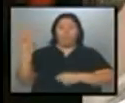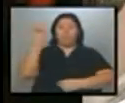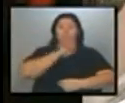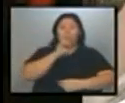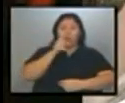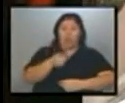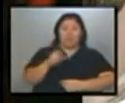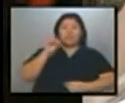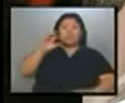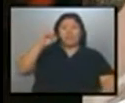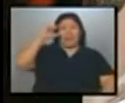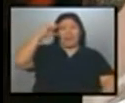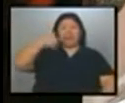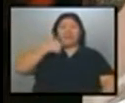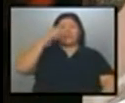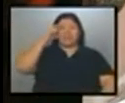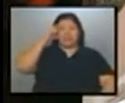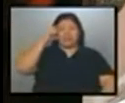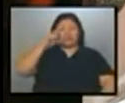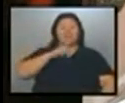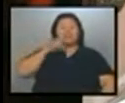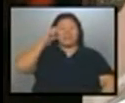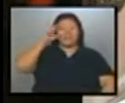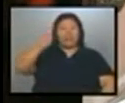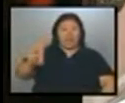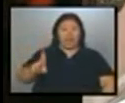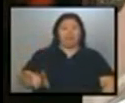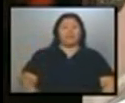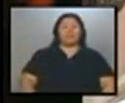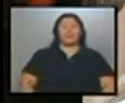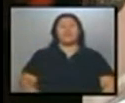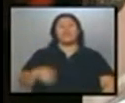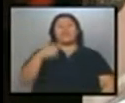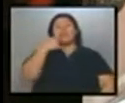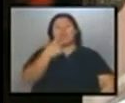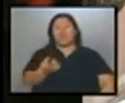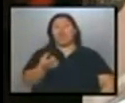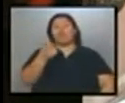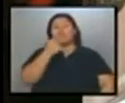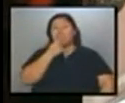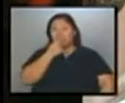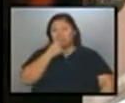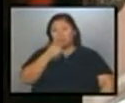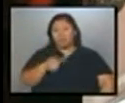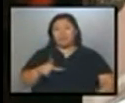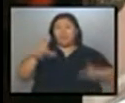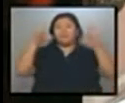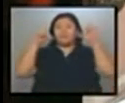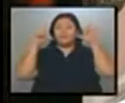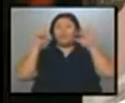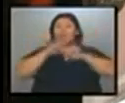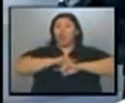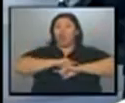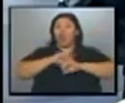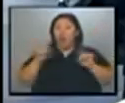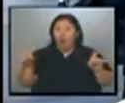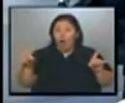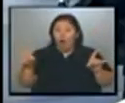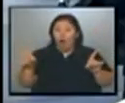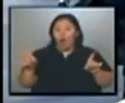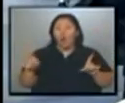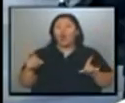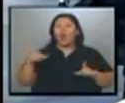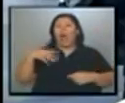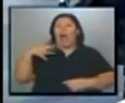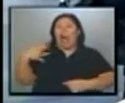fuera una persona pública, habría adoptado por izquierda, dice Esther Goris. Sí, o sea... Sí, fuerte, pero aparte pone